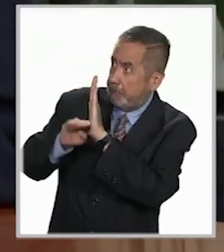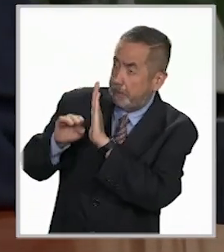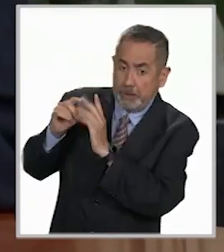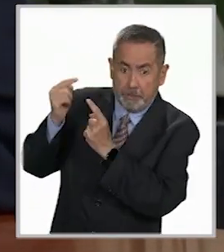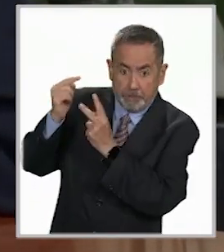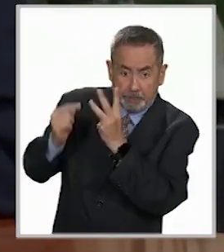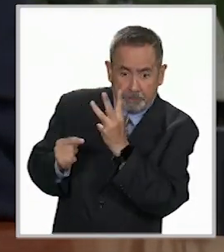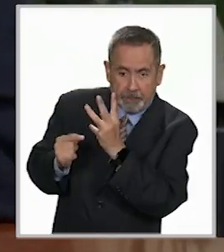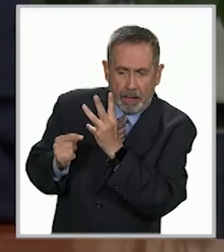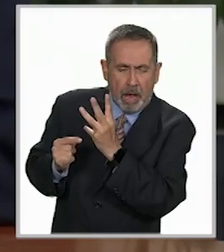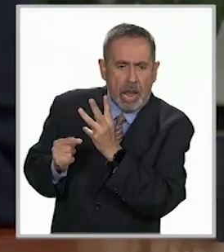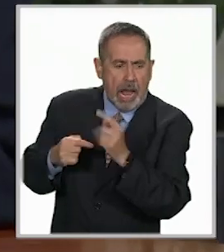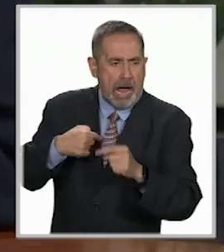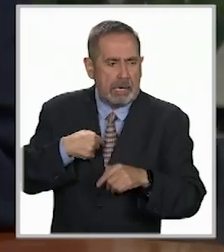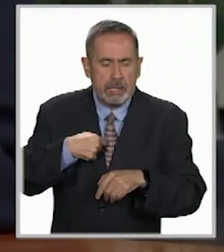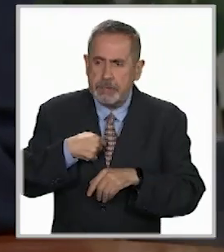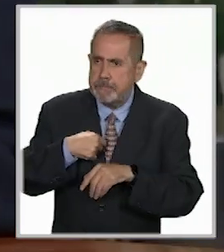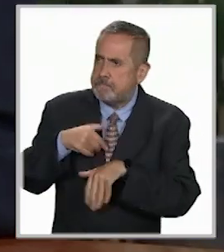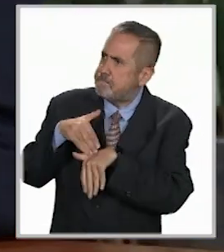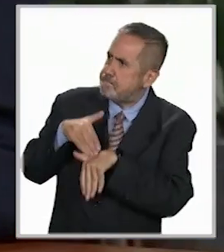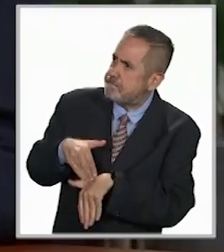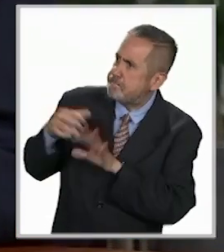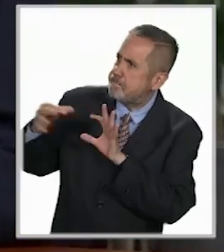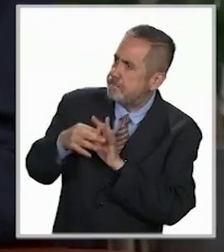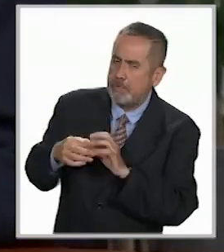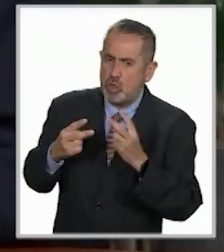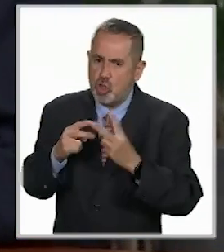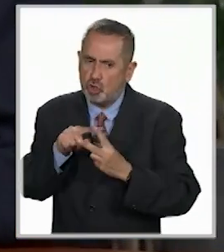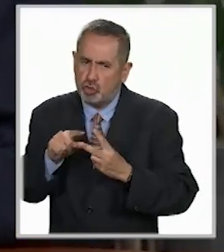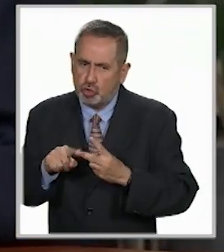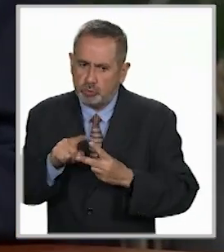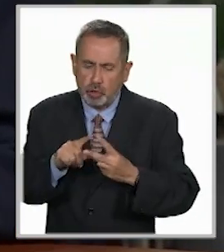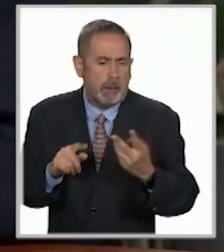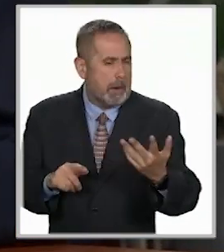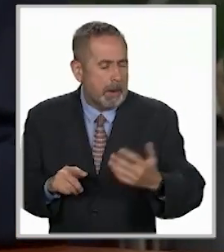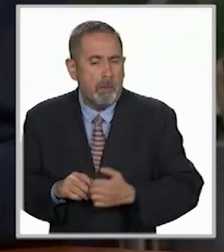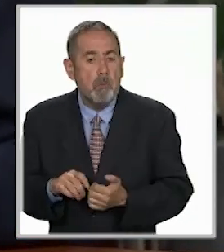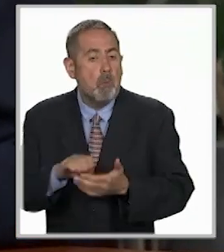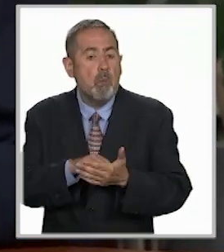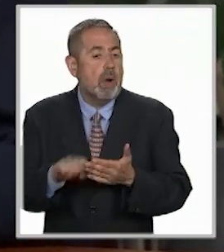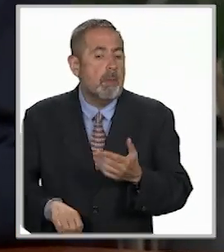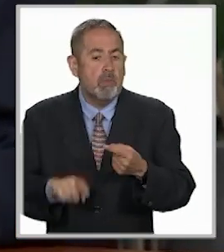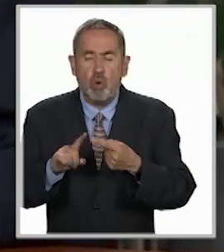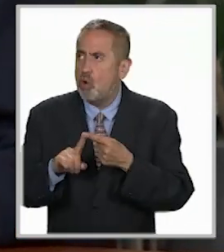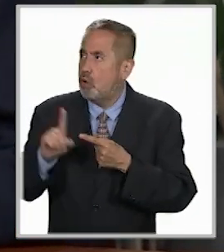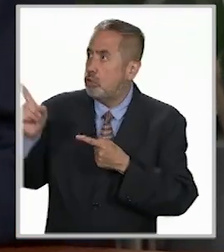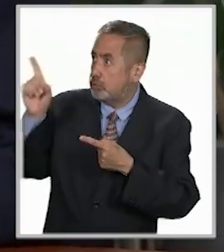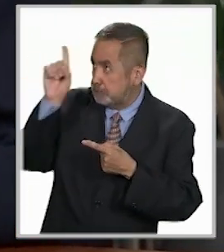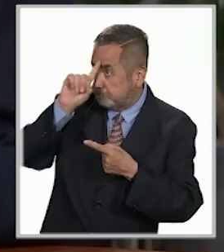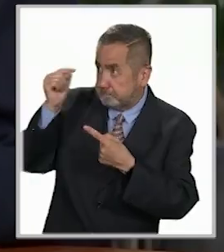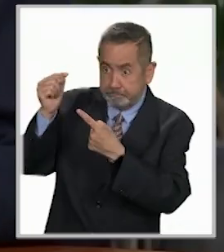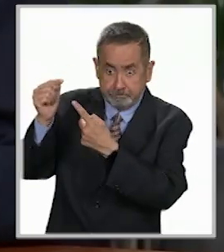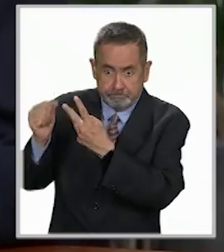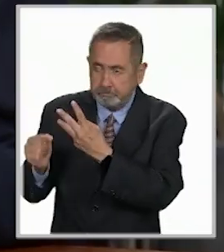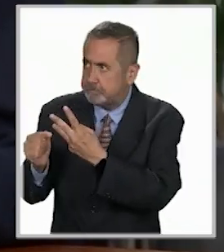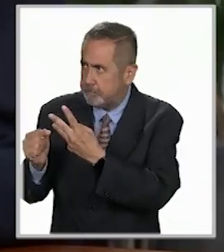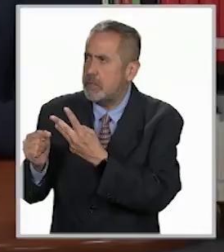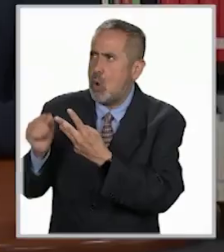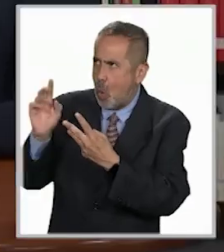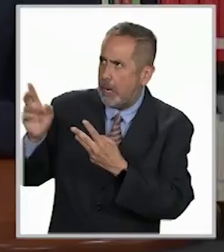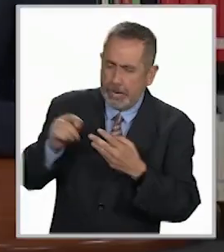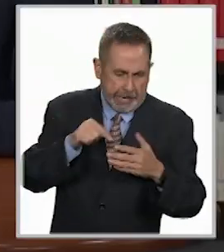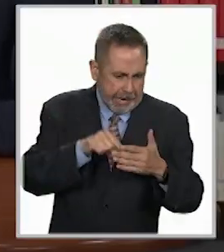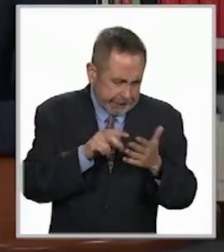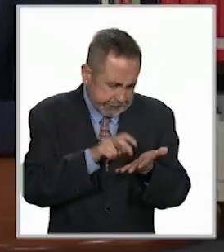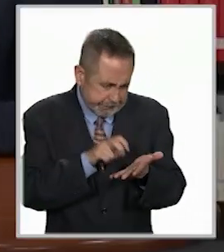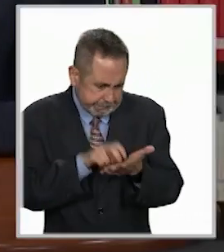recomendaciones, puede ser a través de 2 vías. La primera es a través de esta adopción de medidas específicas para fortalecer el sistema como